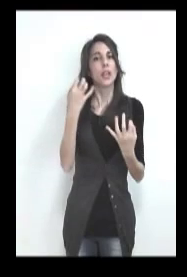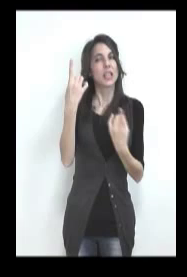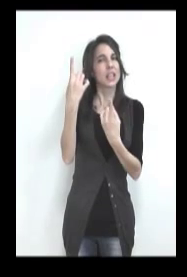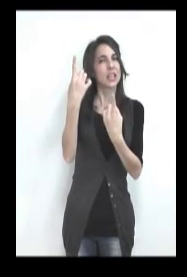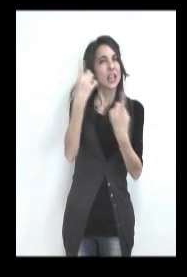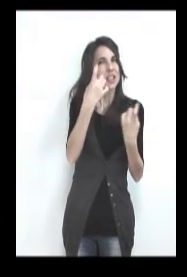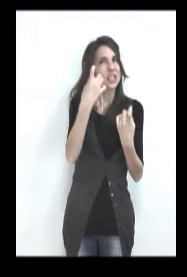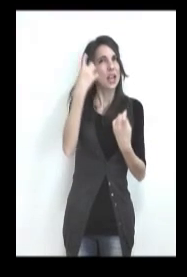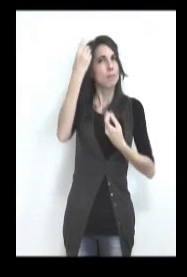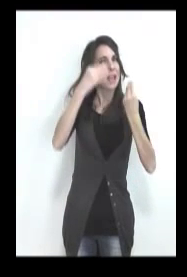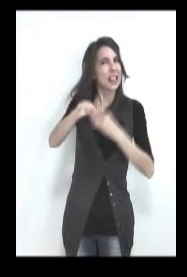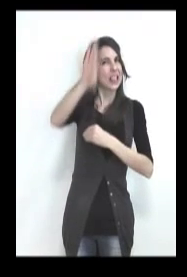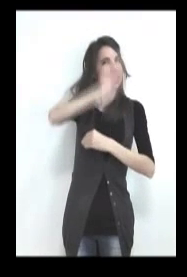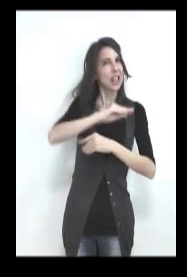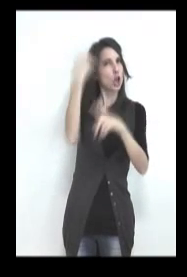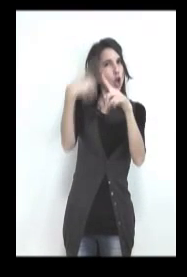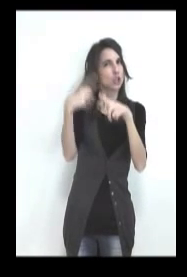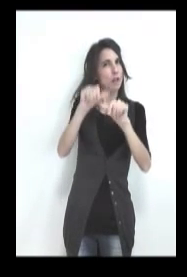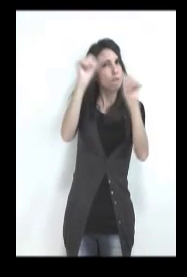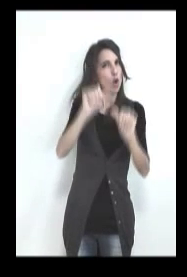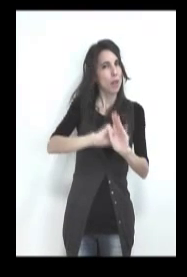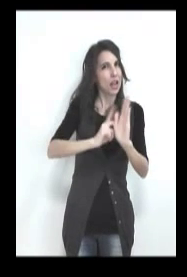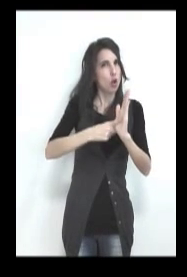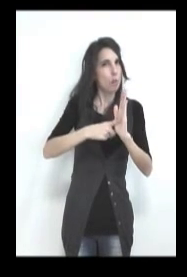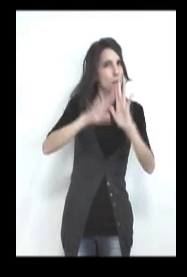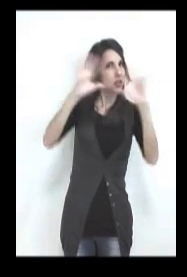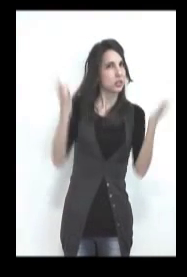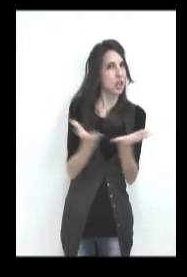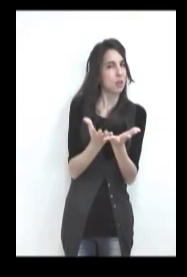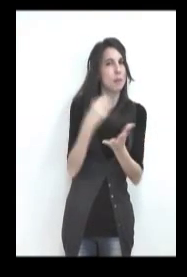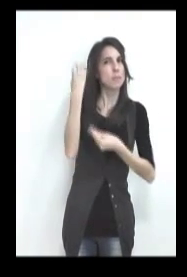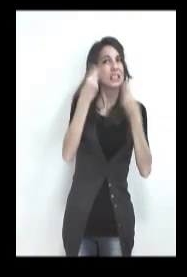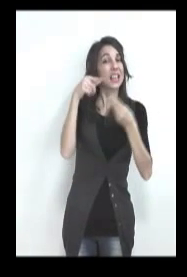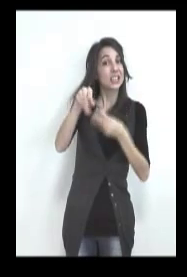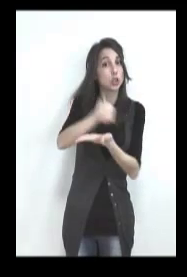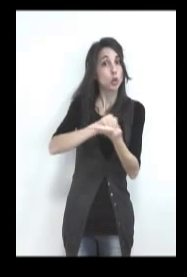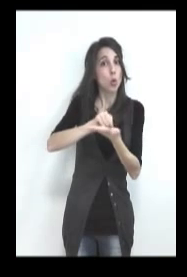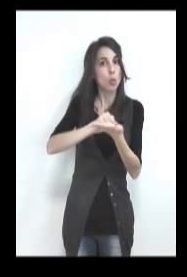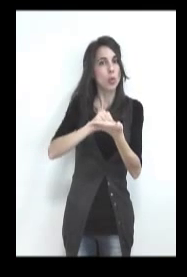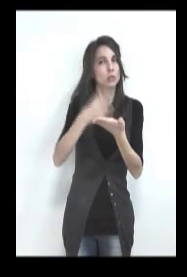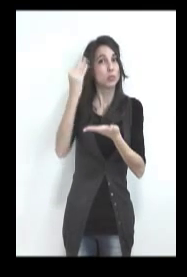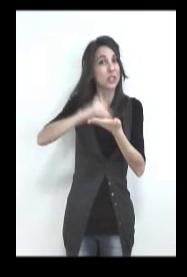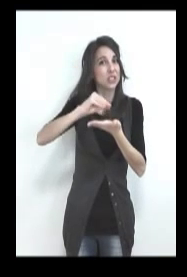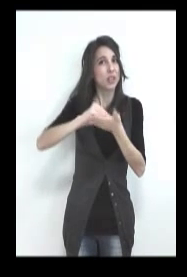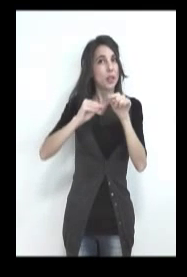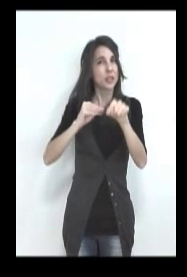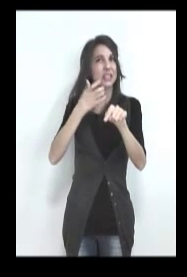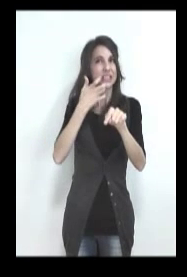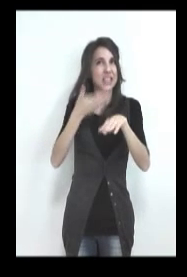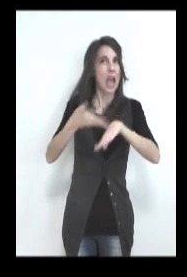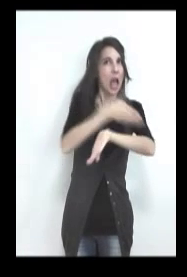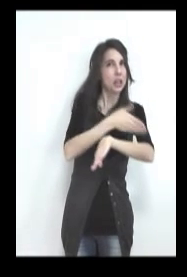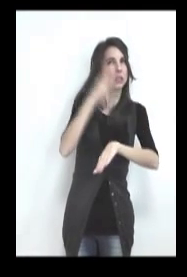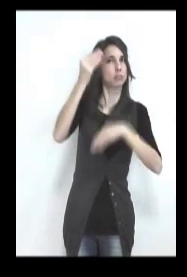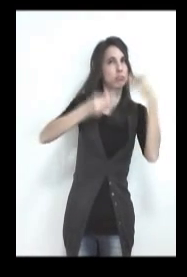integral y pensar que muchas veces, pues, esas soluciones con un planteamiento